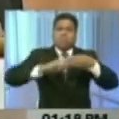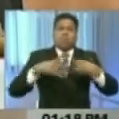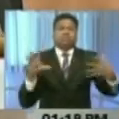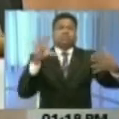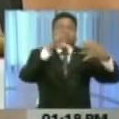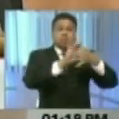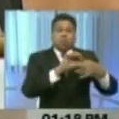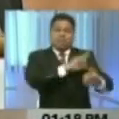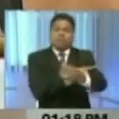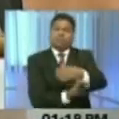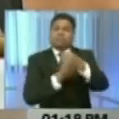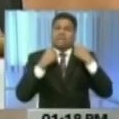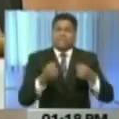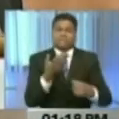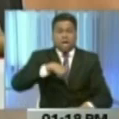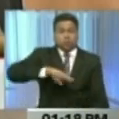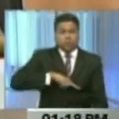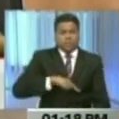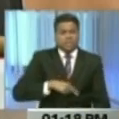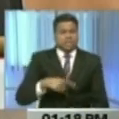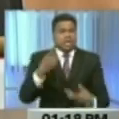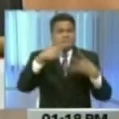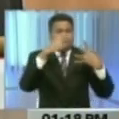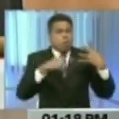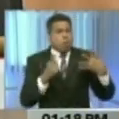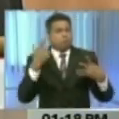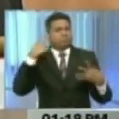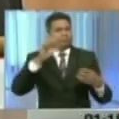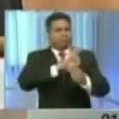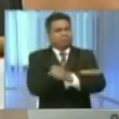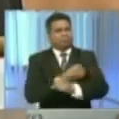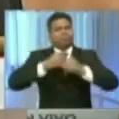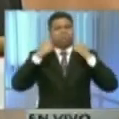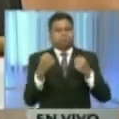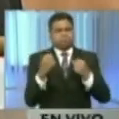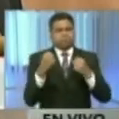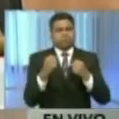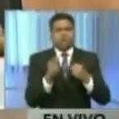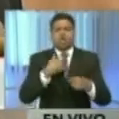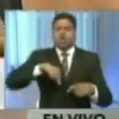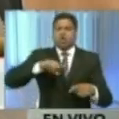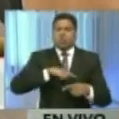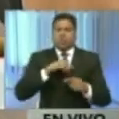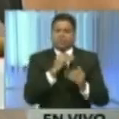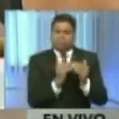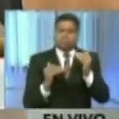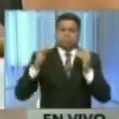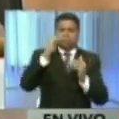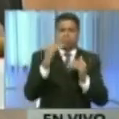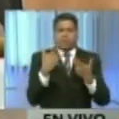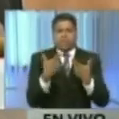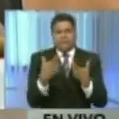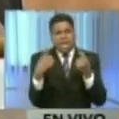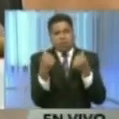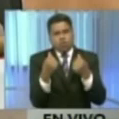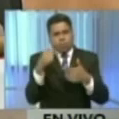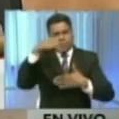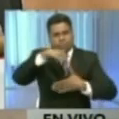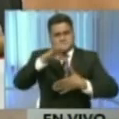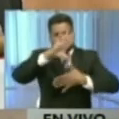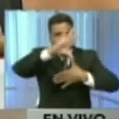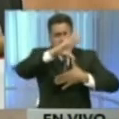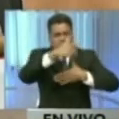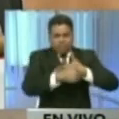que fortalecen nuestras capacidades y que fortalecen nuestra soberanía económica en la región. Hemos